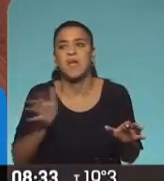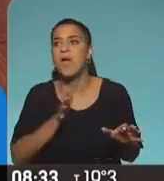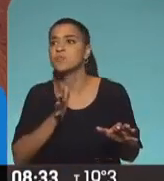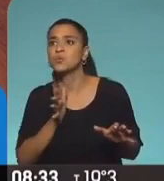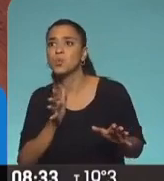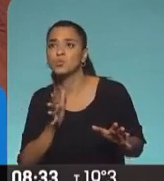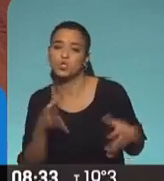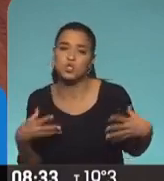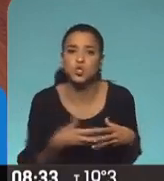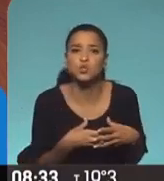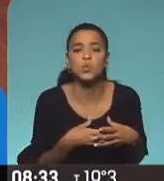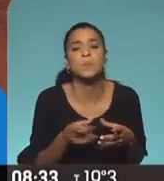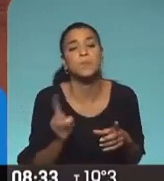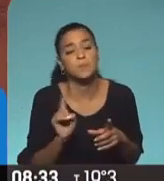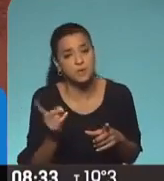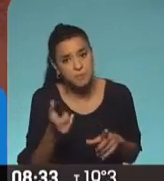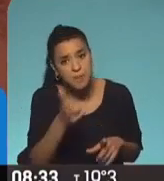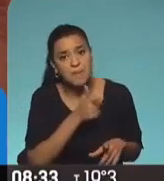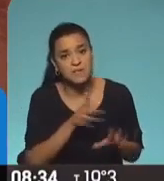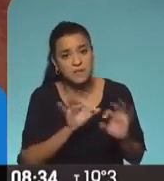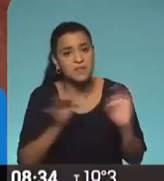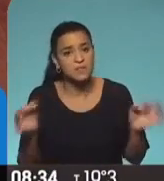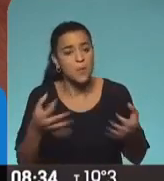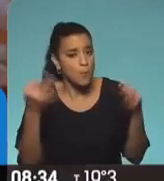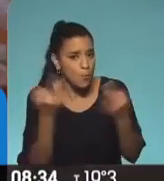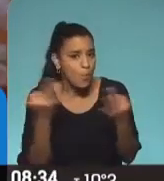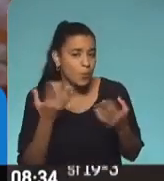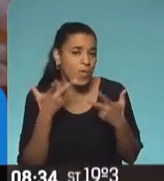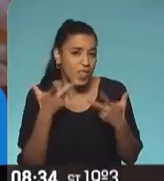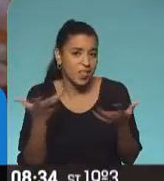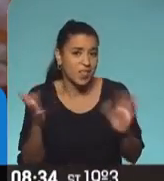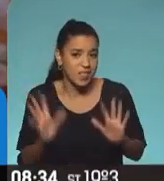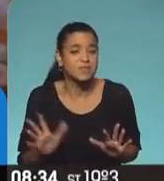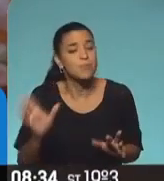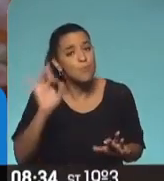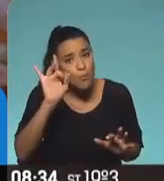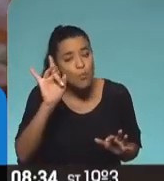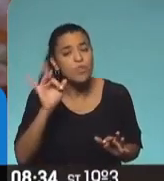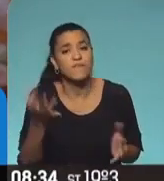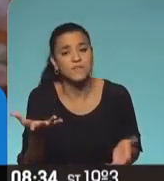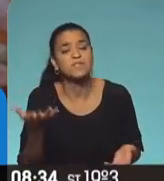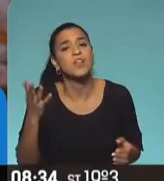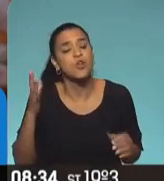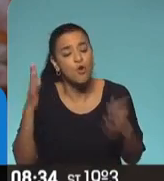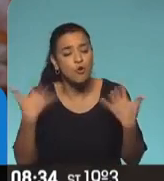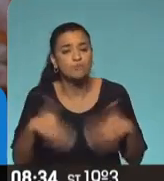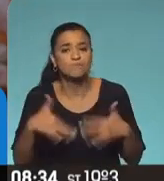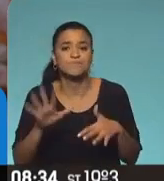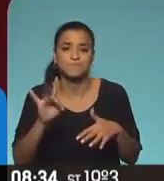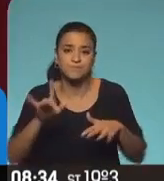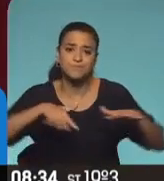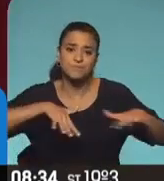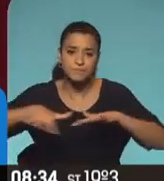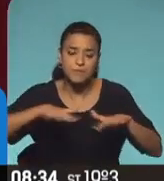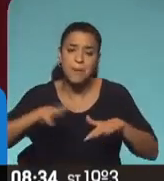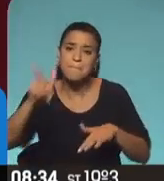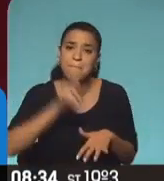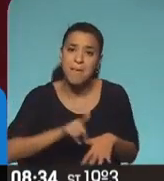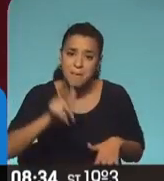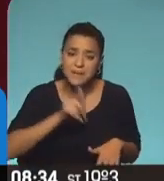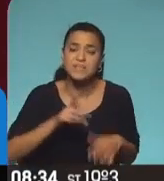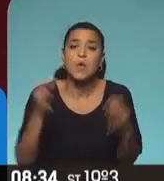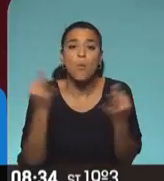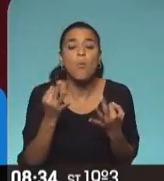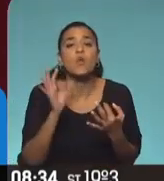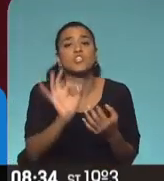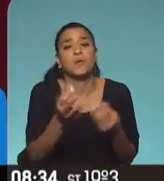casi casi te diría que es una frase que lo expresa muy bien es muy difícil es muy compleja la situación y me parece que es bueno